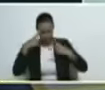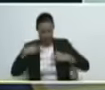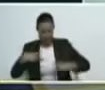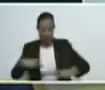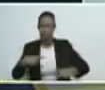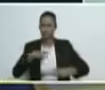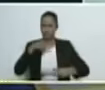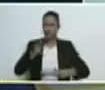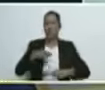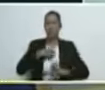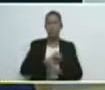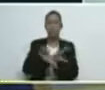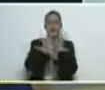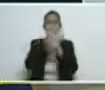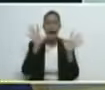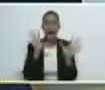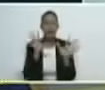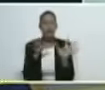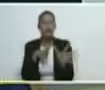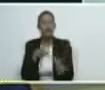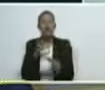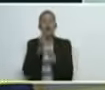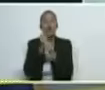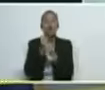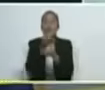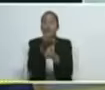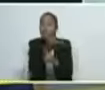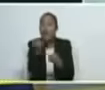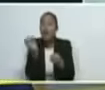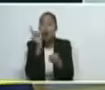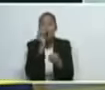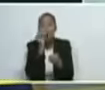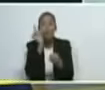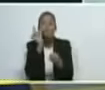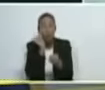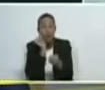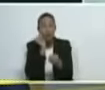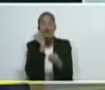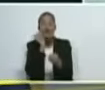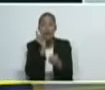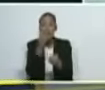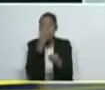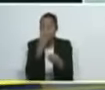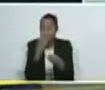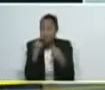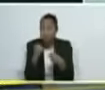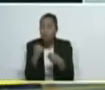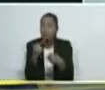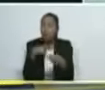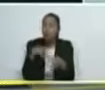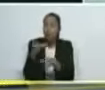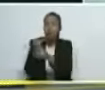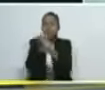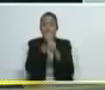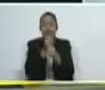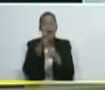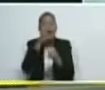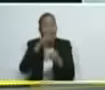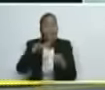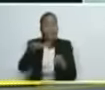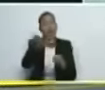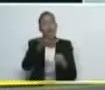debía confiar en ustedes, hombre y mujer de a pie, pueblo hermoso, solo en